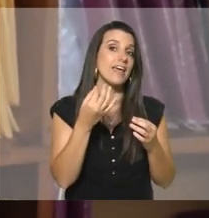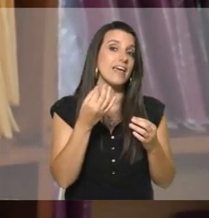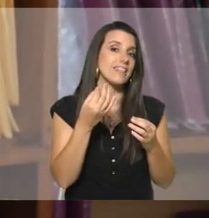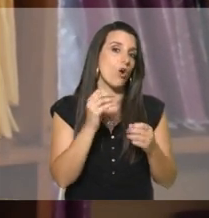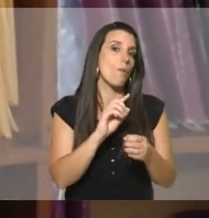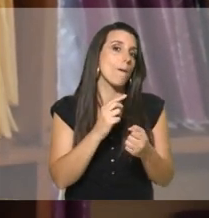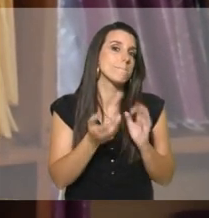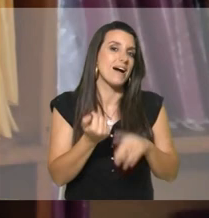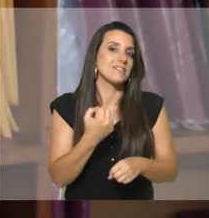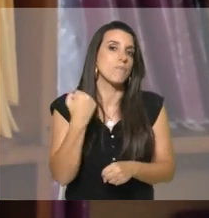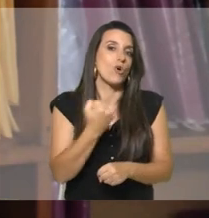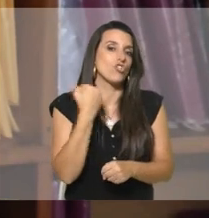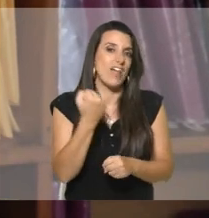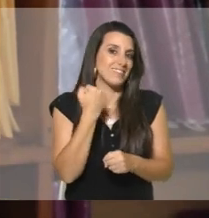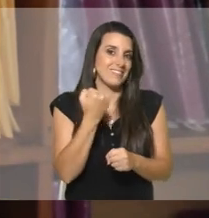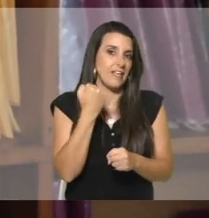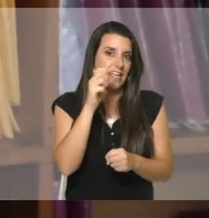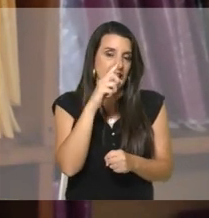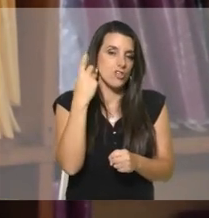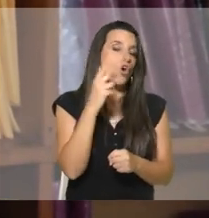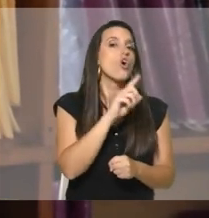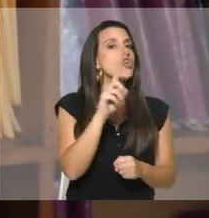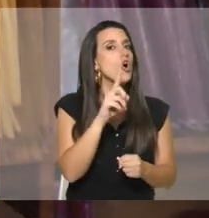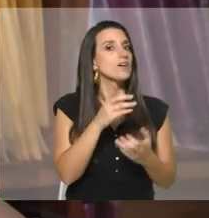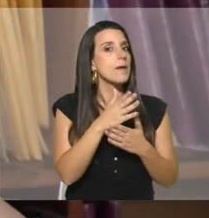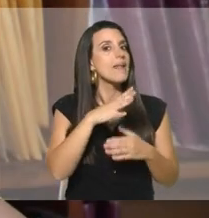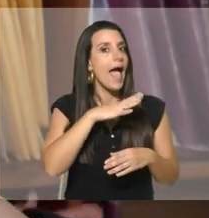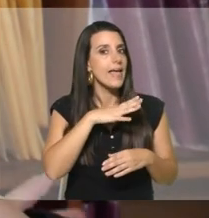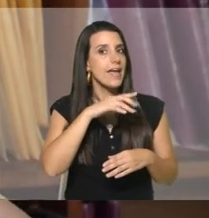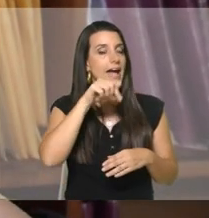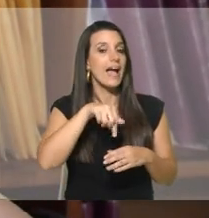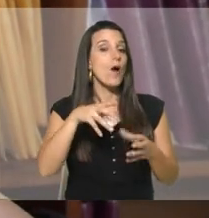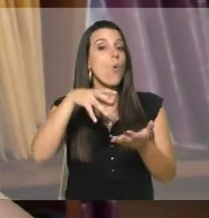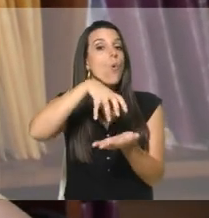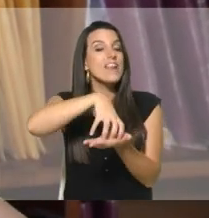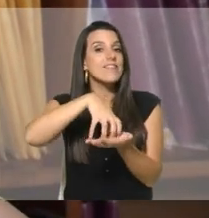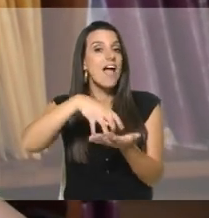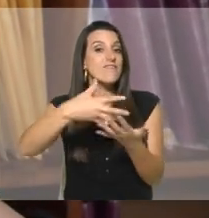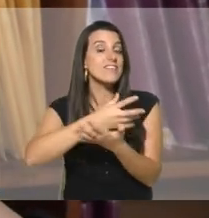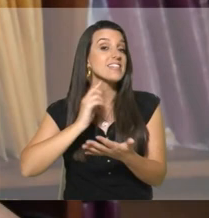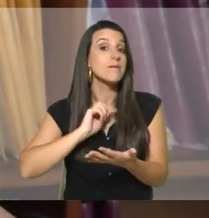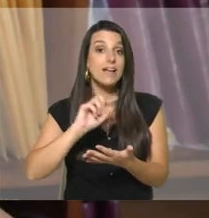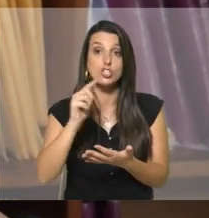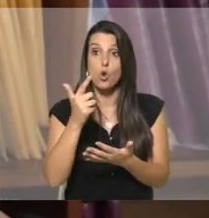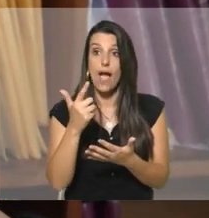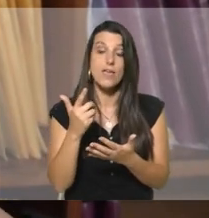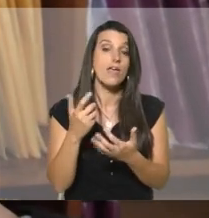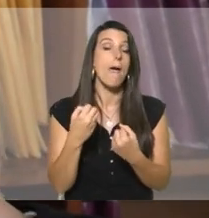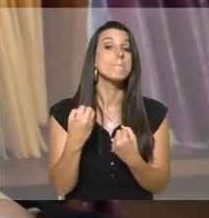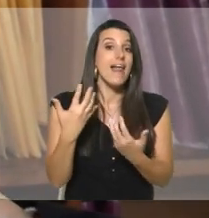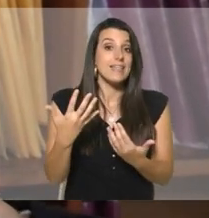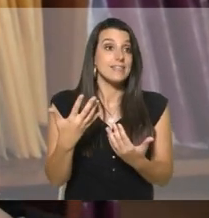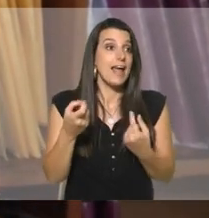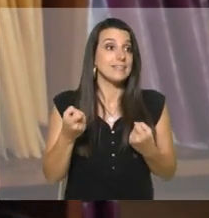reforzada en términos de la Corte Interamericana que no siempre lo encontramos en la unidad de víctimas Porque si las víctimas no hubieran tenido este acto de valentía para el cual